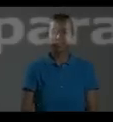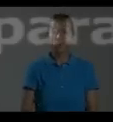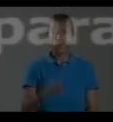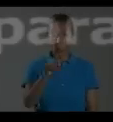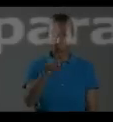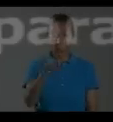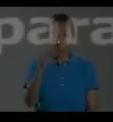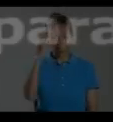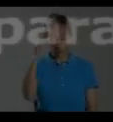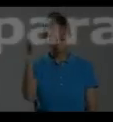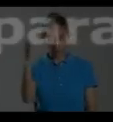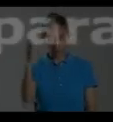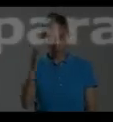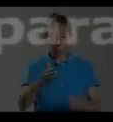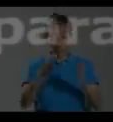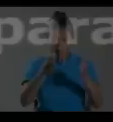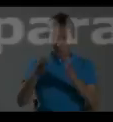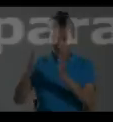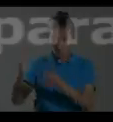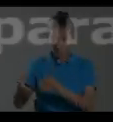¿Usted sabe el orden de los libros de la...?